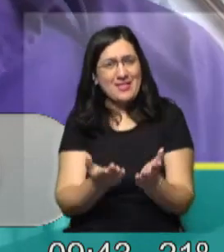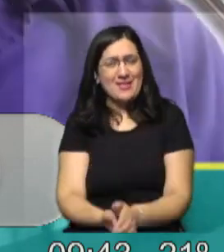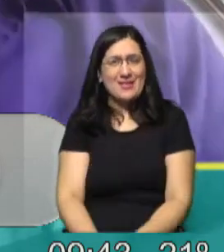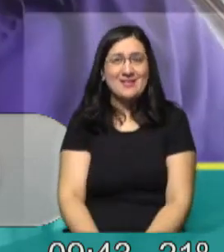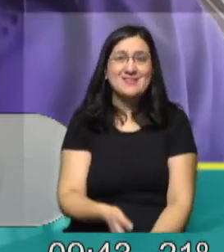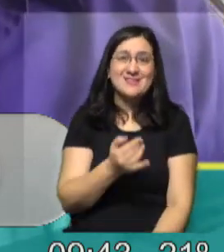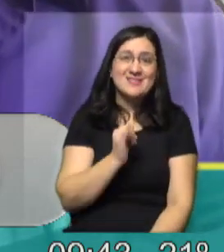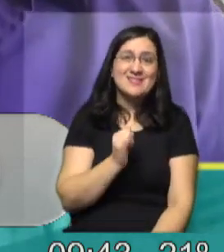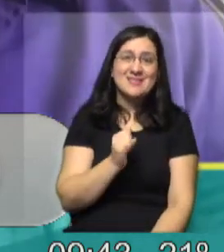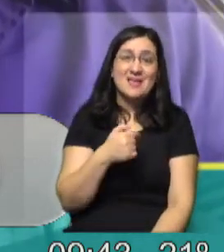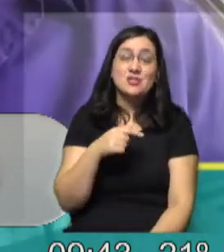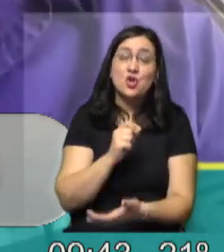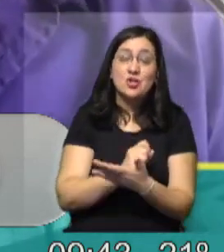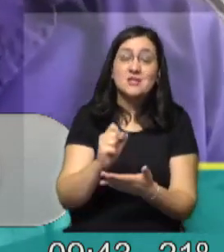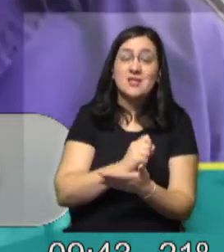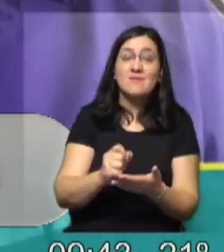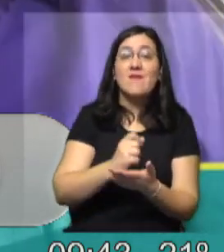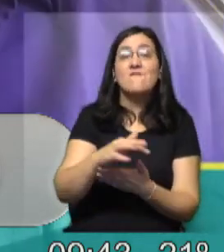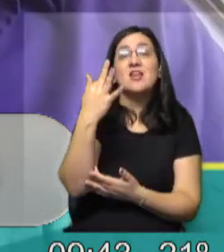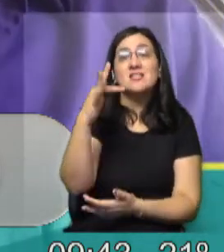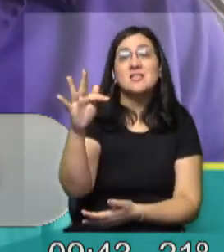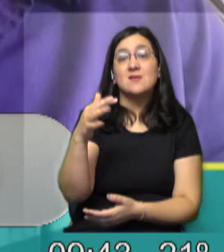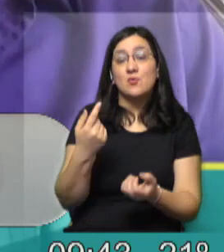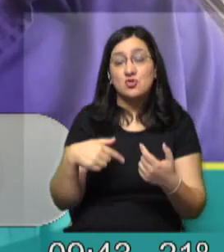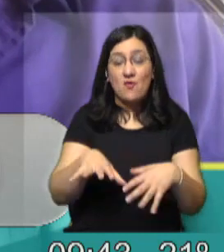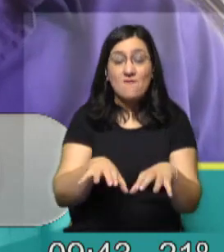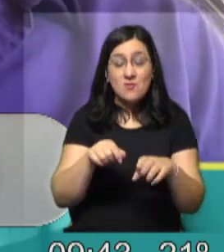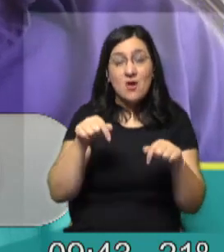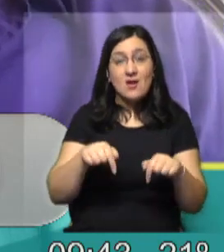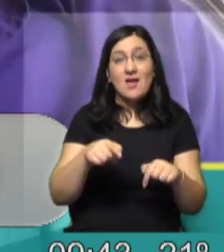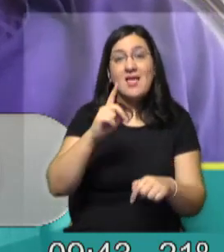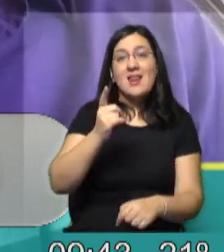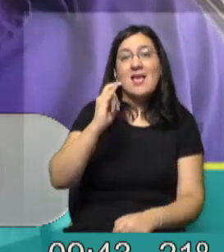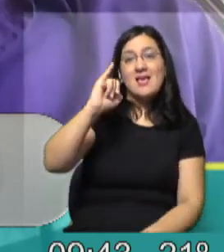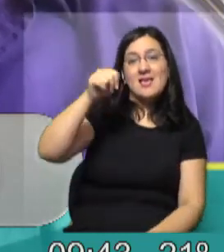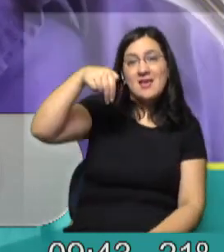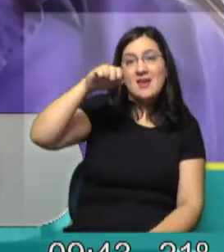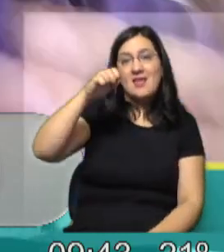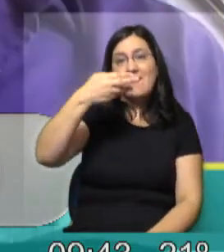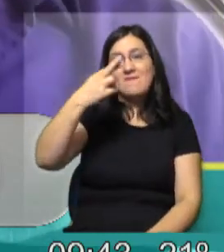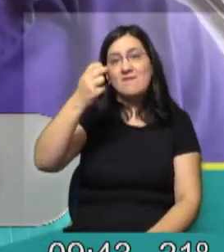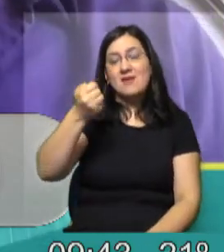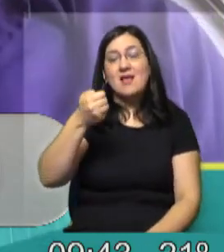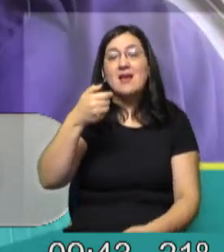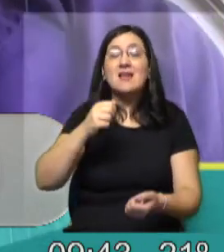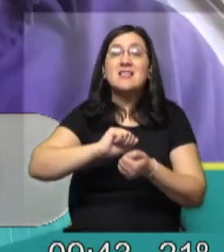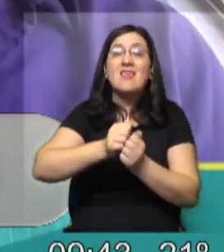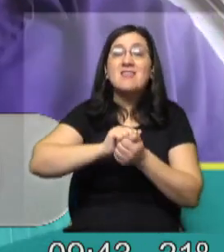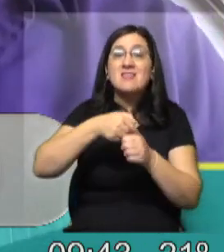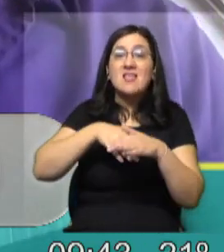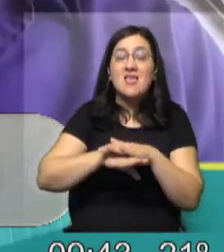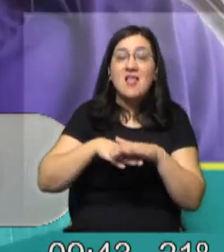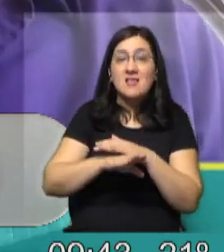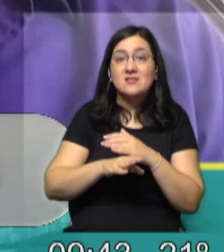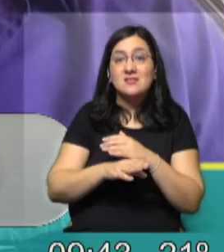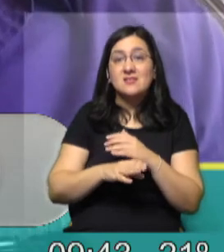sí eso los escribí en francés porque Bueno al vivir acá en Ginebra eh las editoriales en las que publiqué son sobre